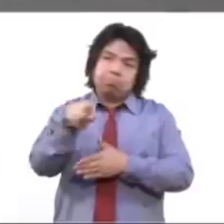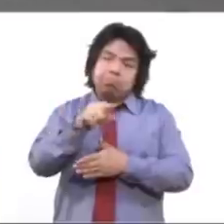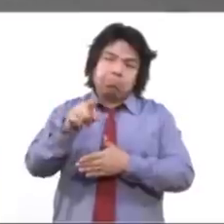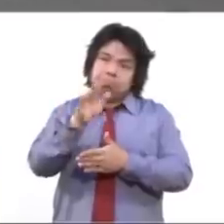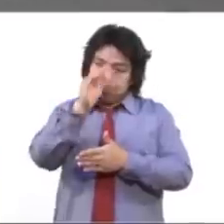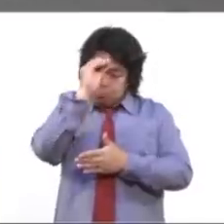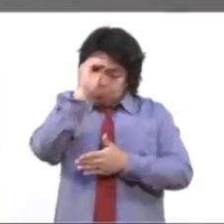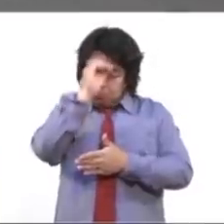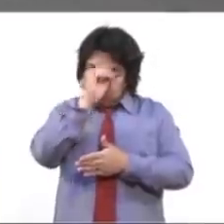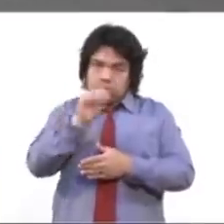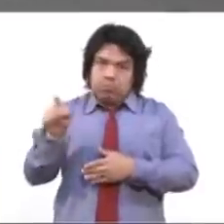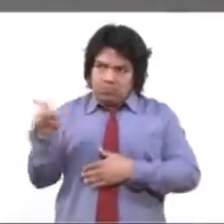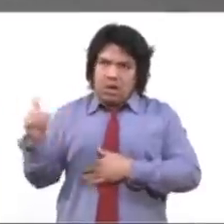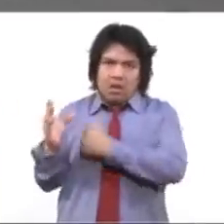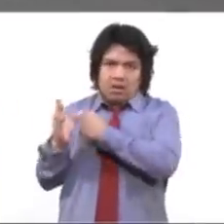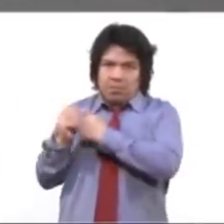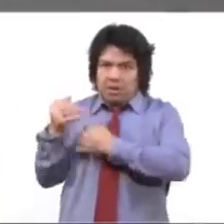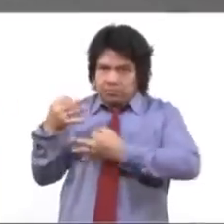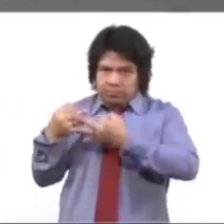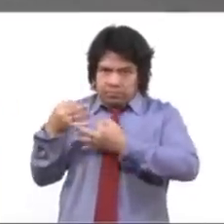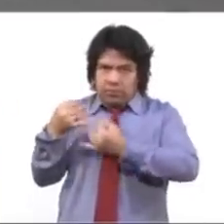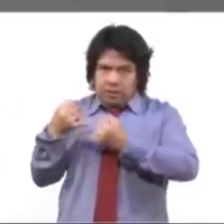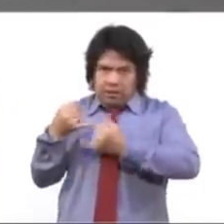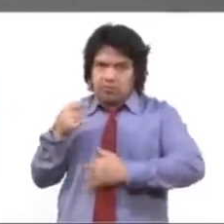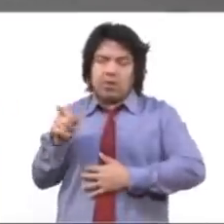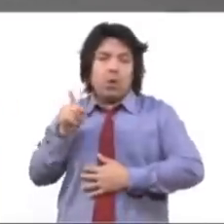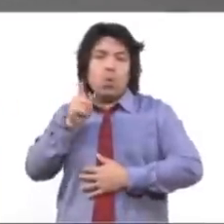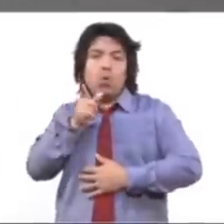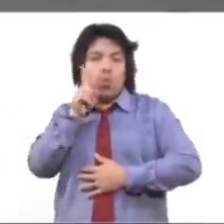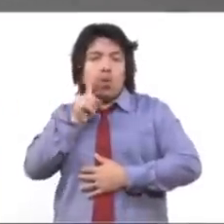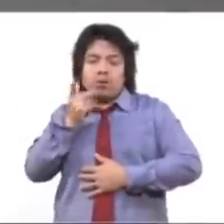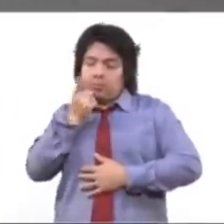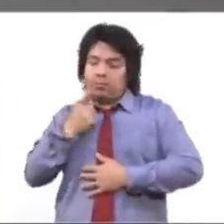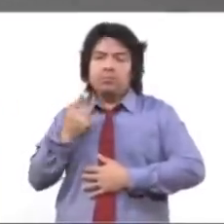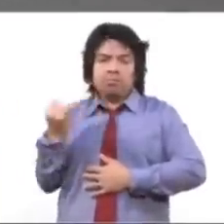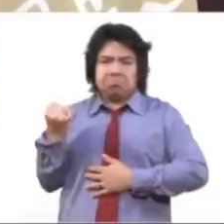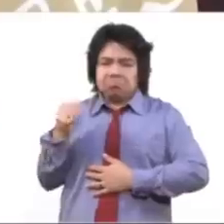Y tengo autorización de la Fiscal General de Justicia para mencionarlo.